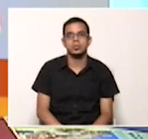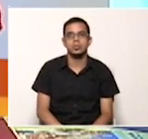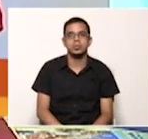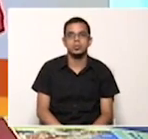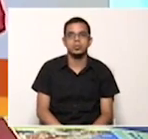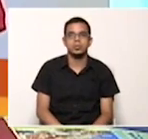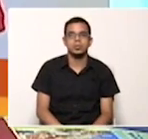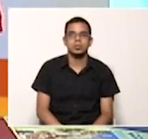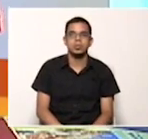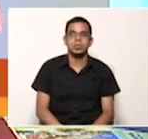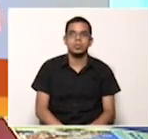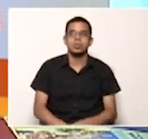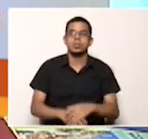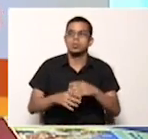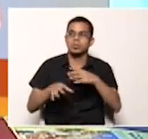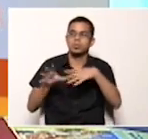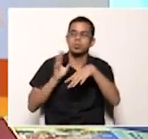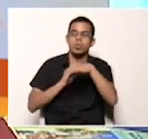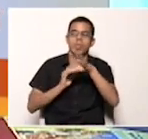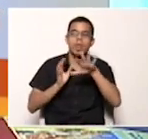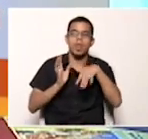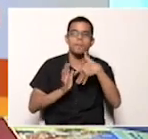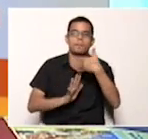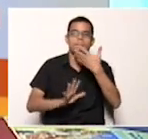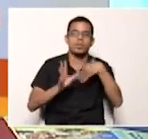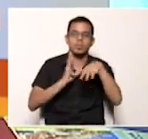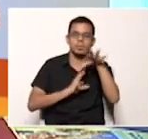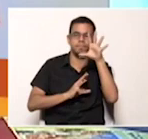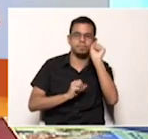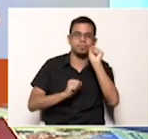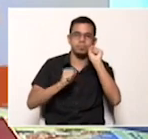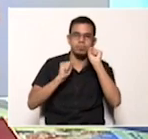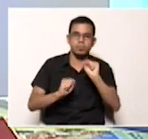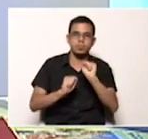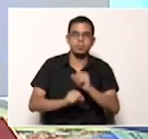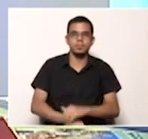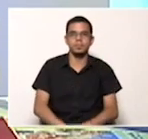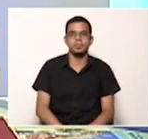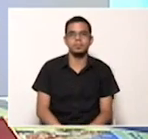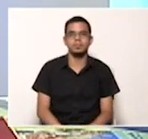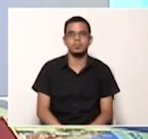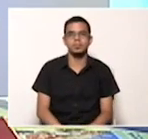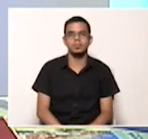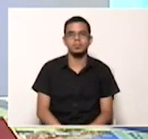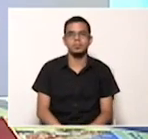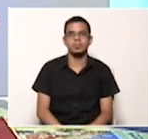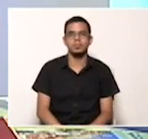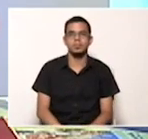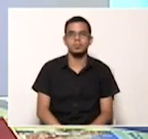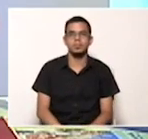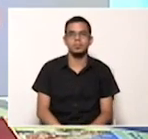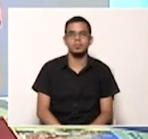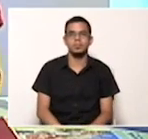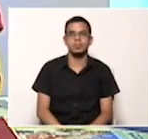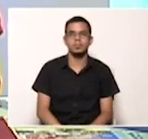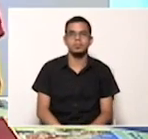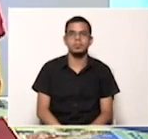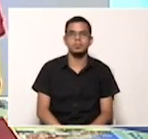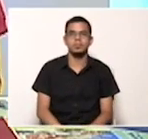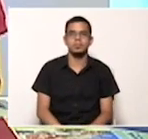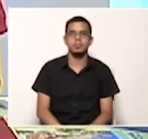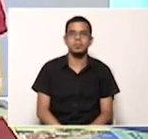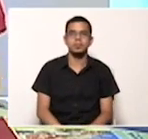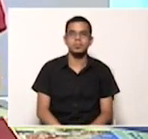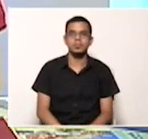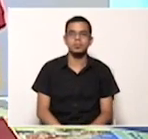pueda ir también consolidando ese aprendizaje. Muy bien. En este sentido, vamos